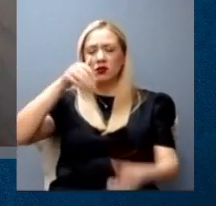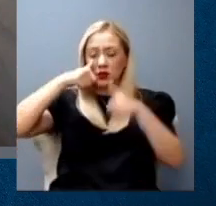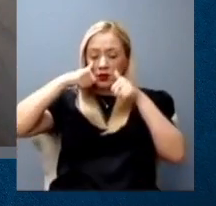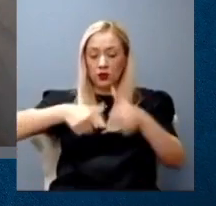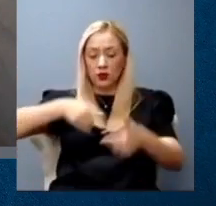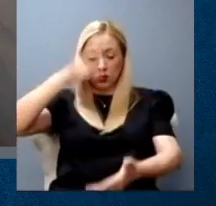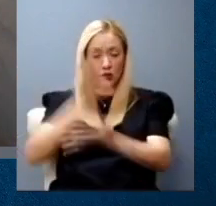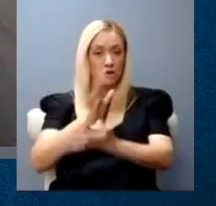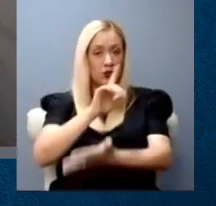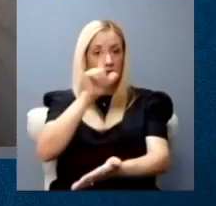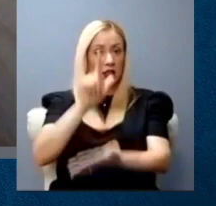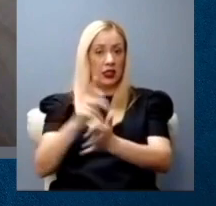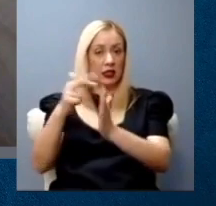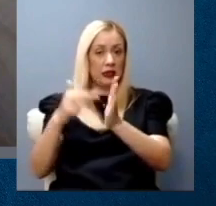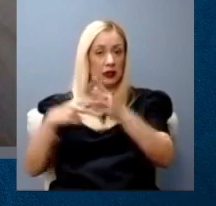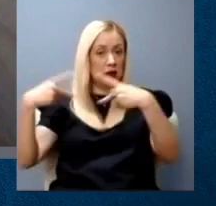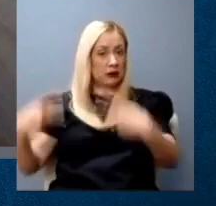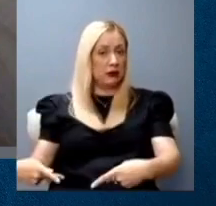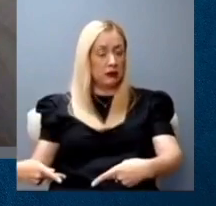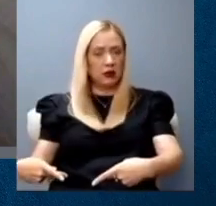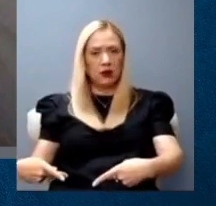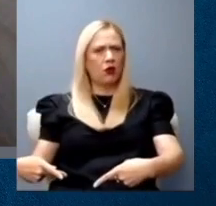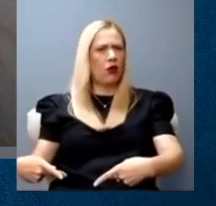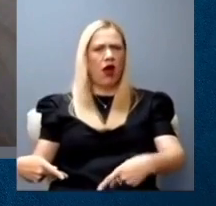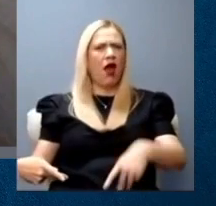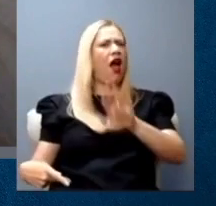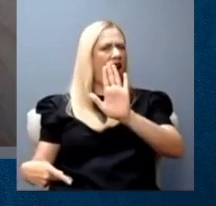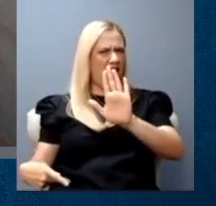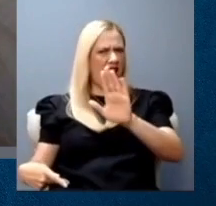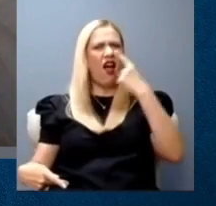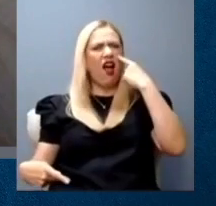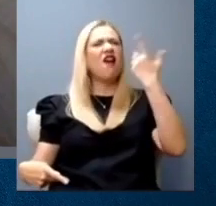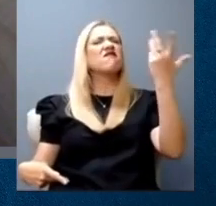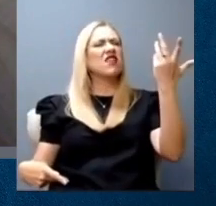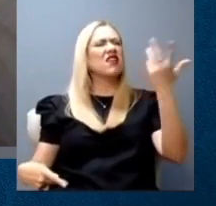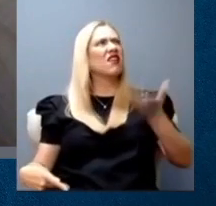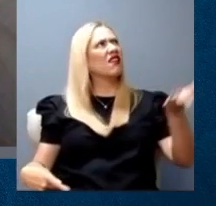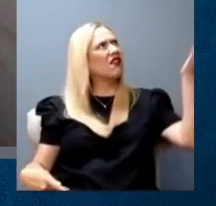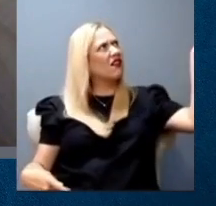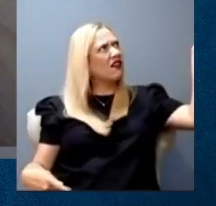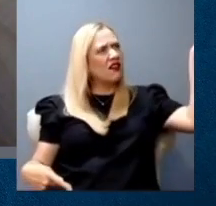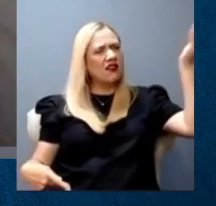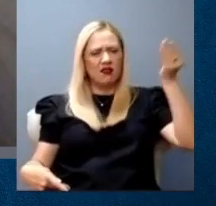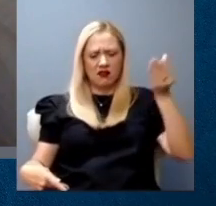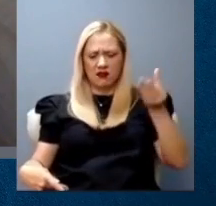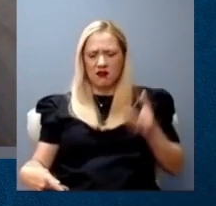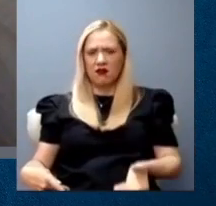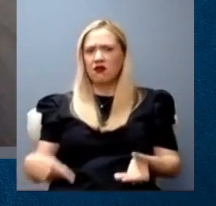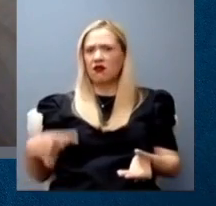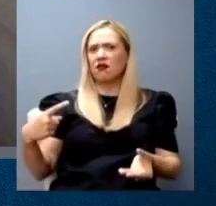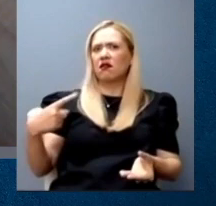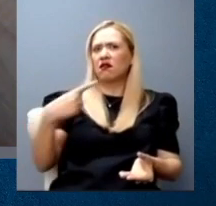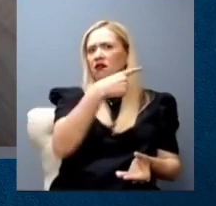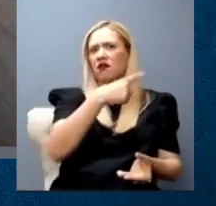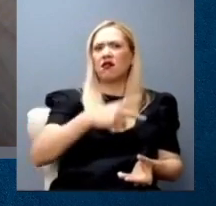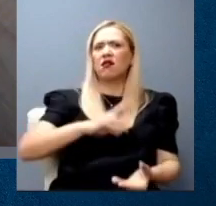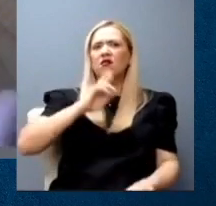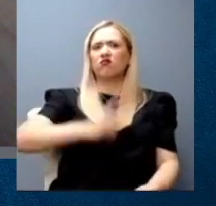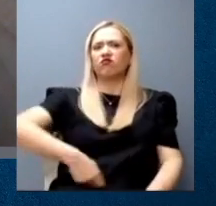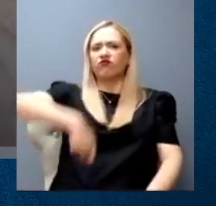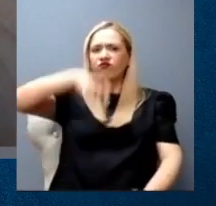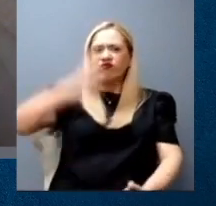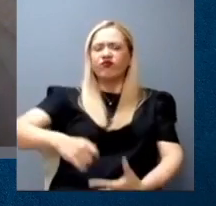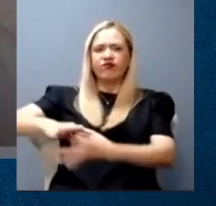las normas locales, ¿no? Incluso hay que atender a los criterios jurisprudenciales que en el